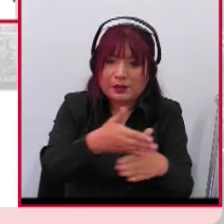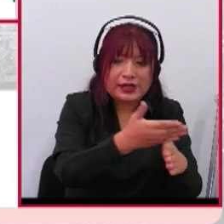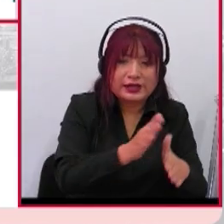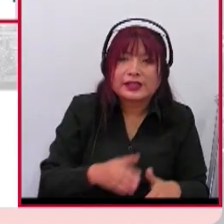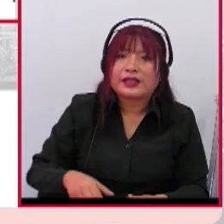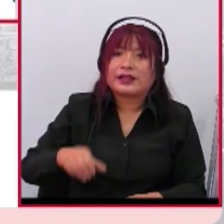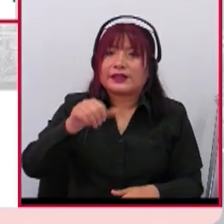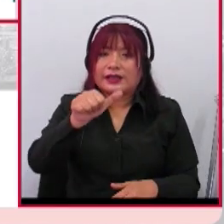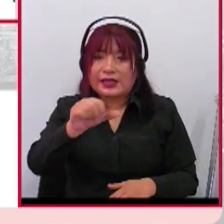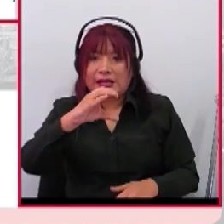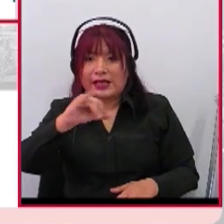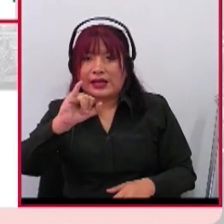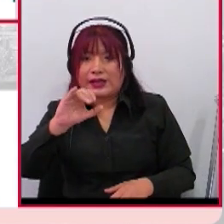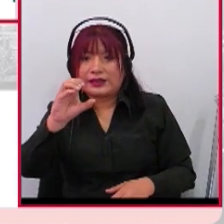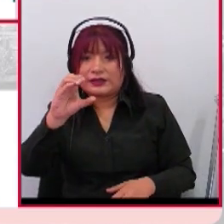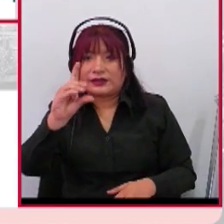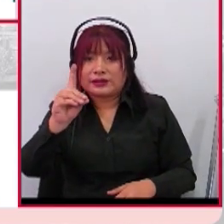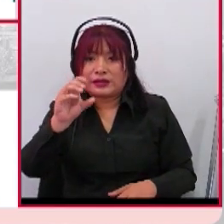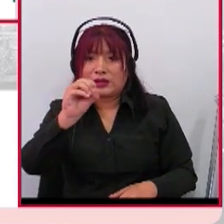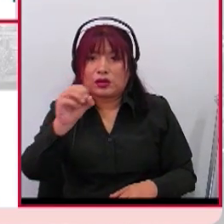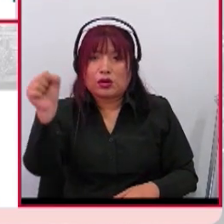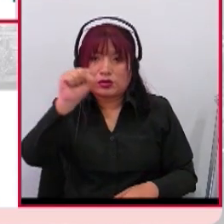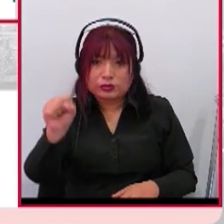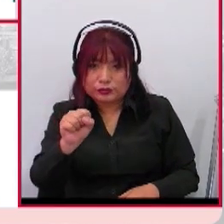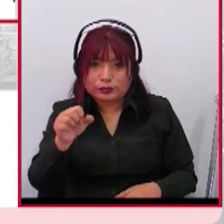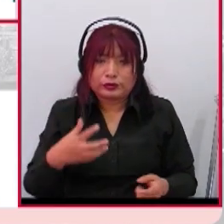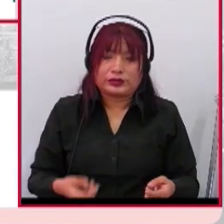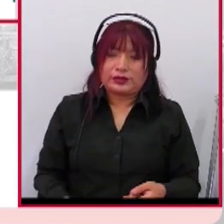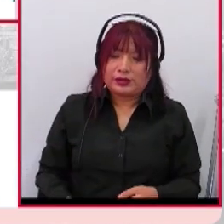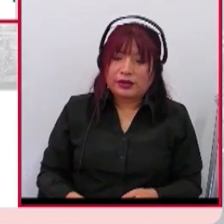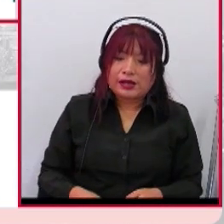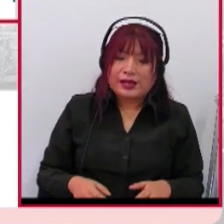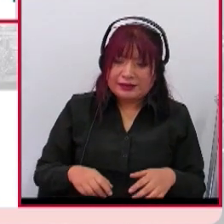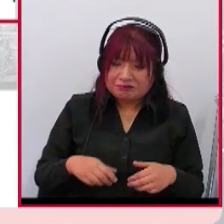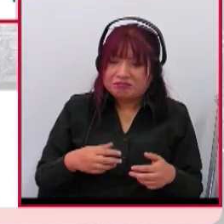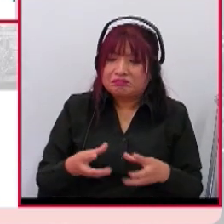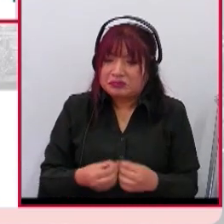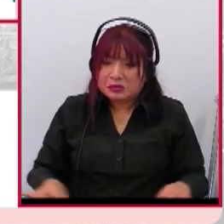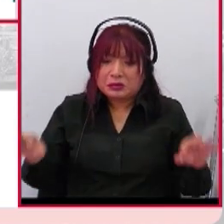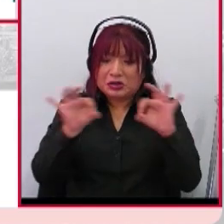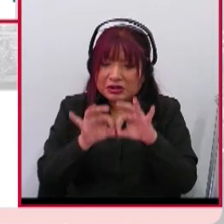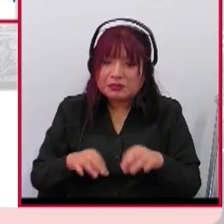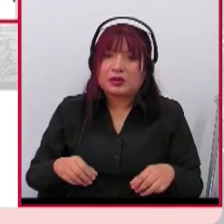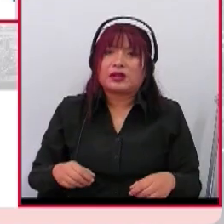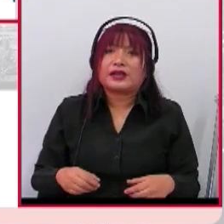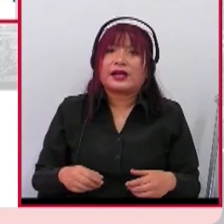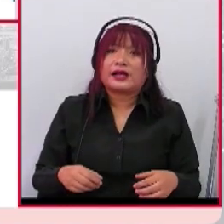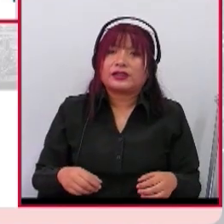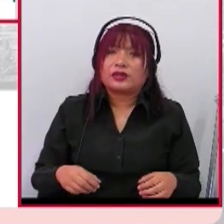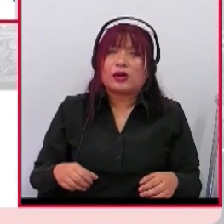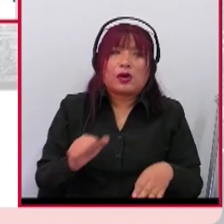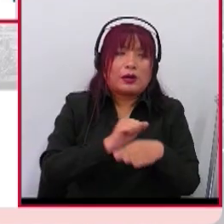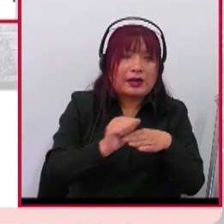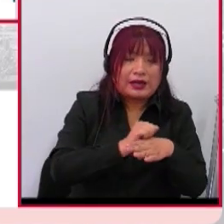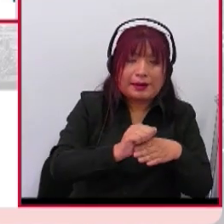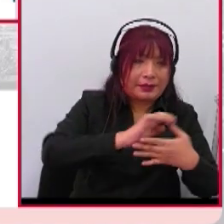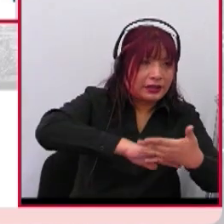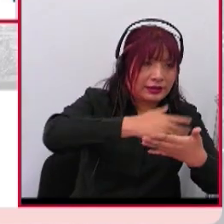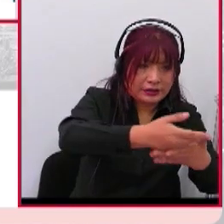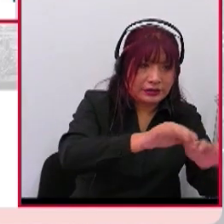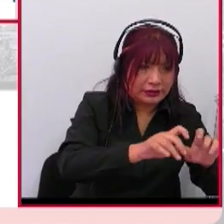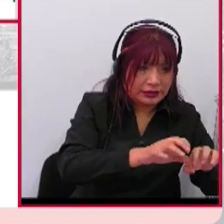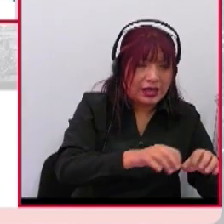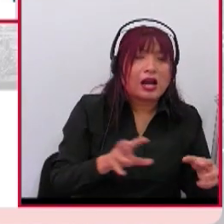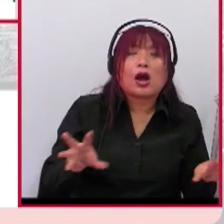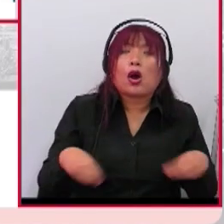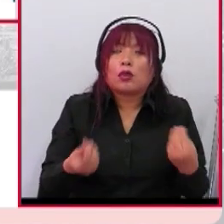El hito 6 fue importante el proceso de la evacuación de la planta de molibdeno, simular un simulacro, cómo íbamos